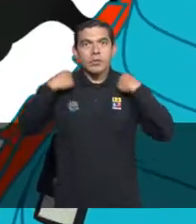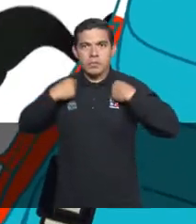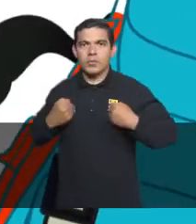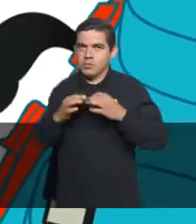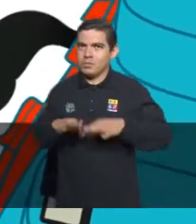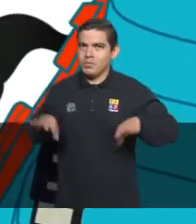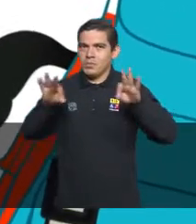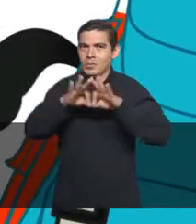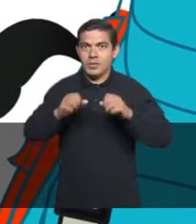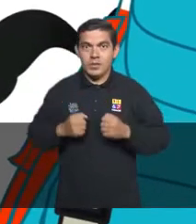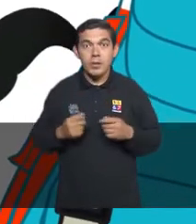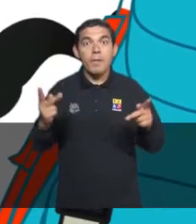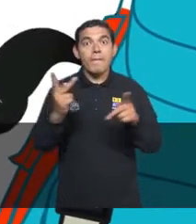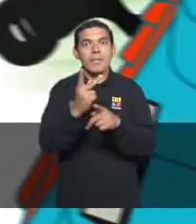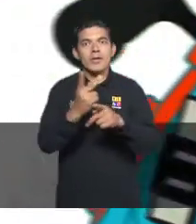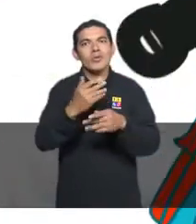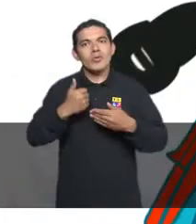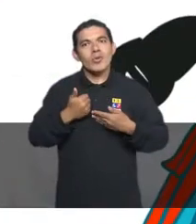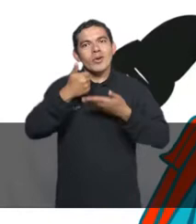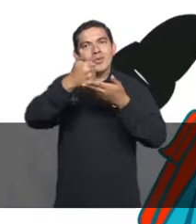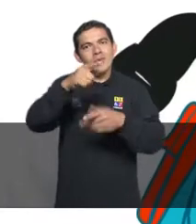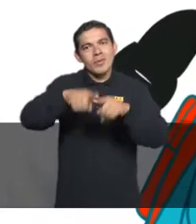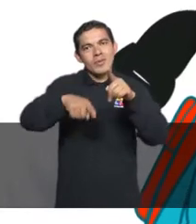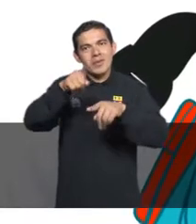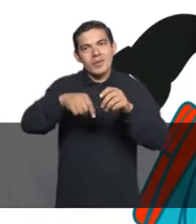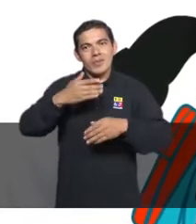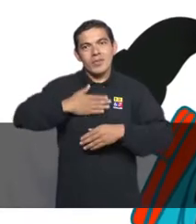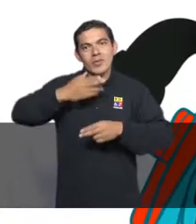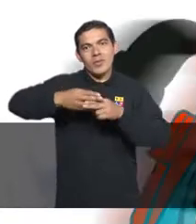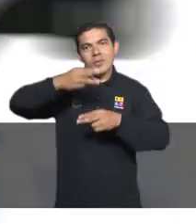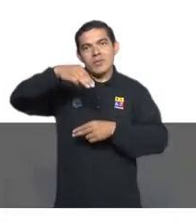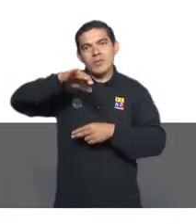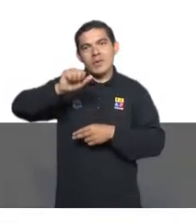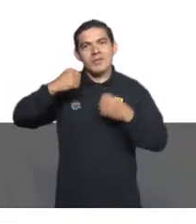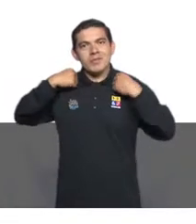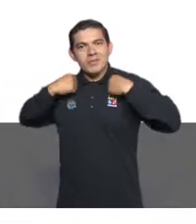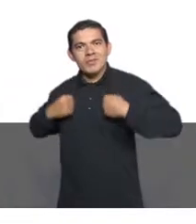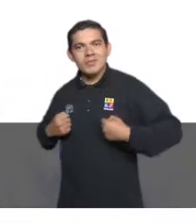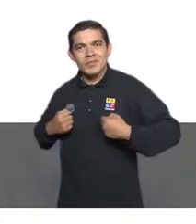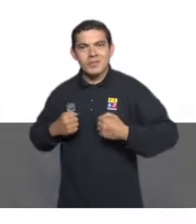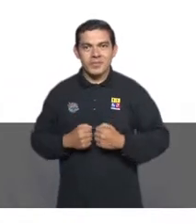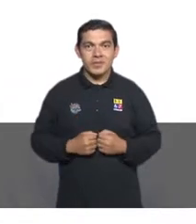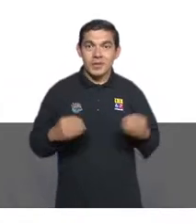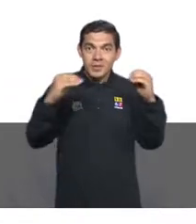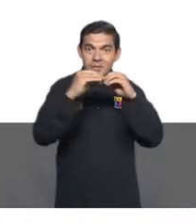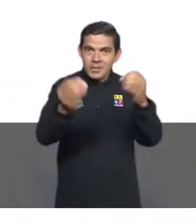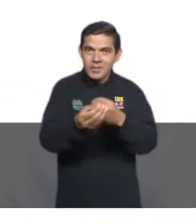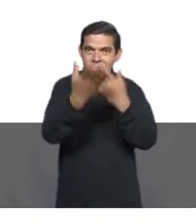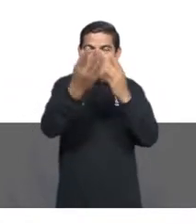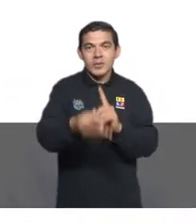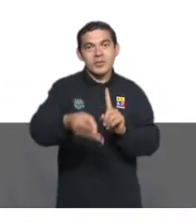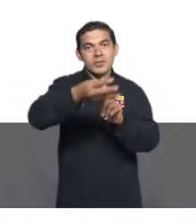de riesgo, seré tu mejor amiga. Soy Mía, la mochila. Para más información, ingresa a